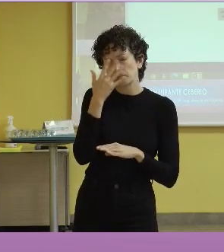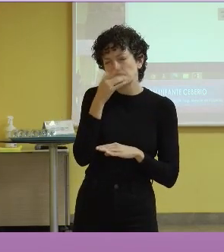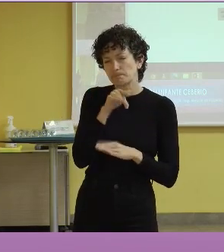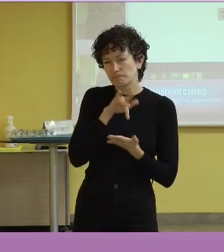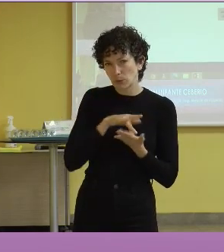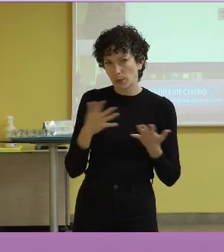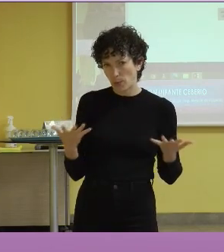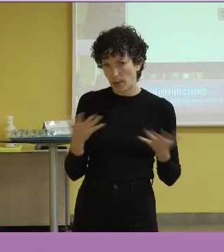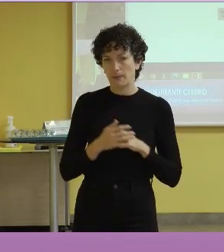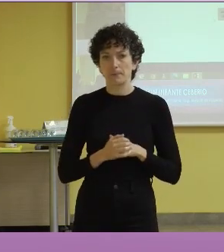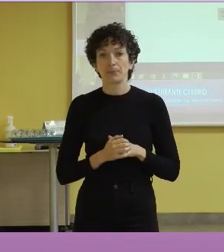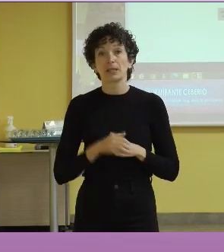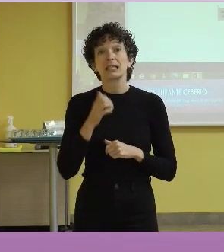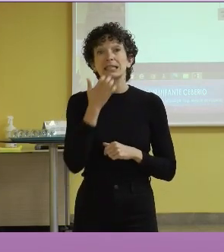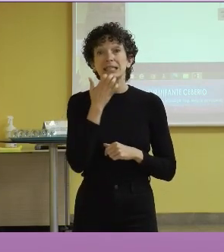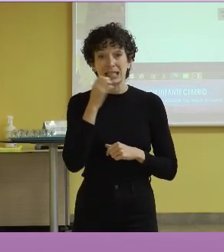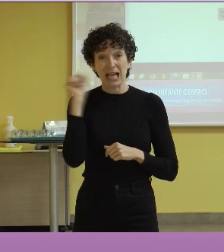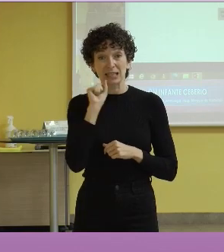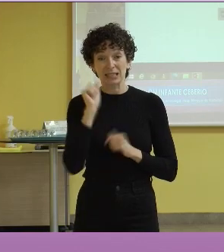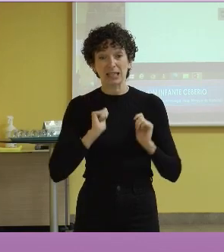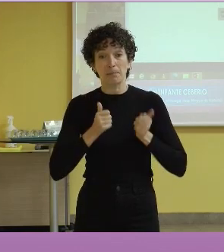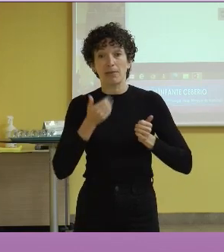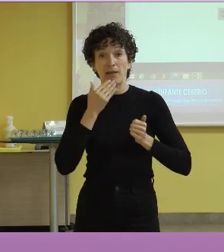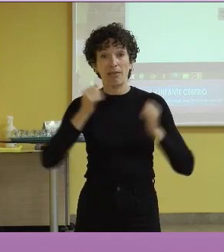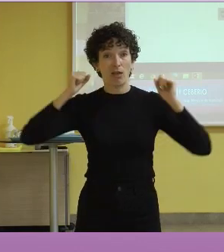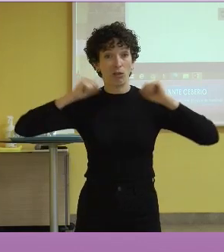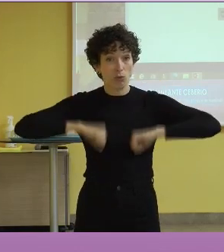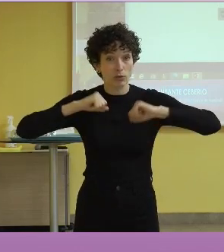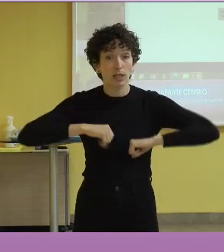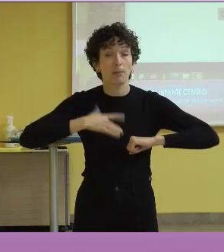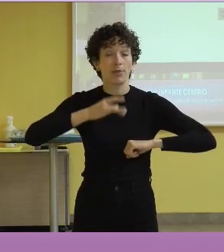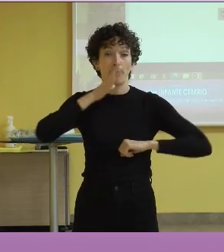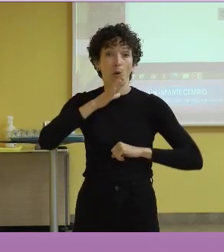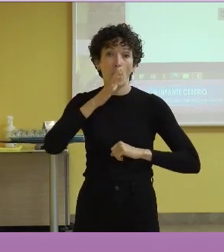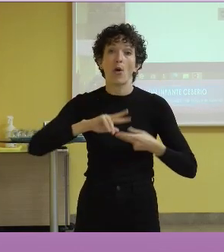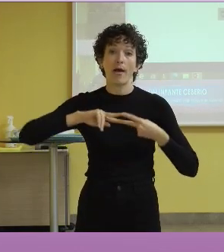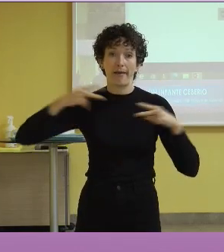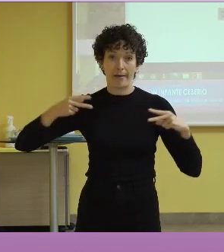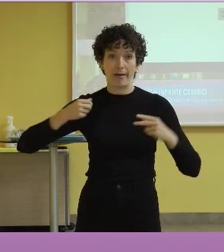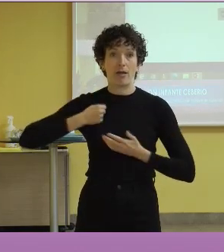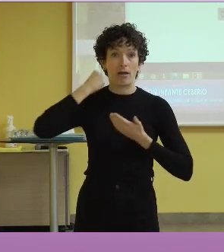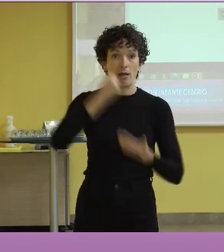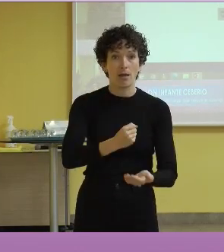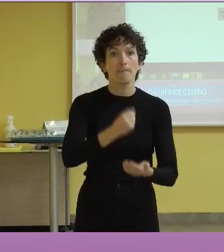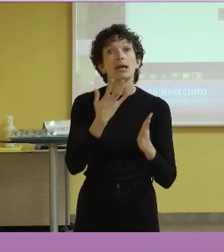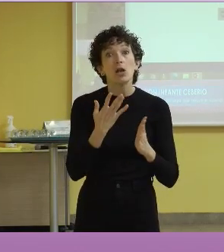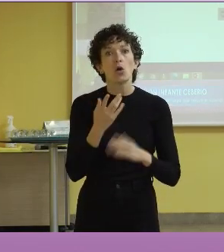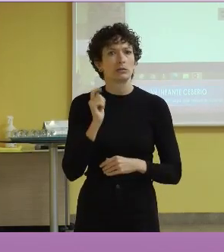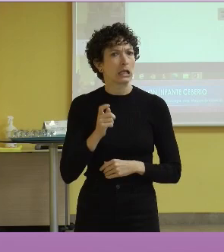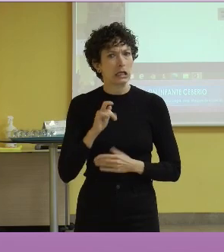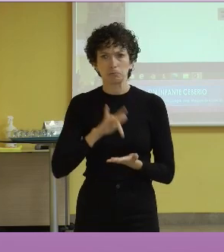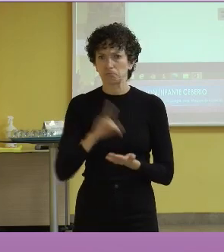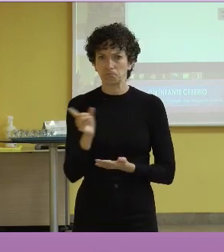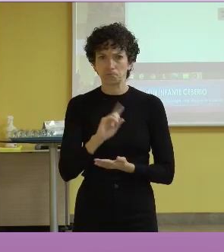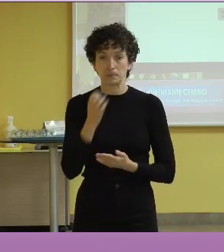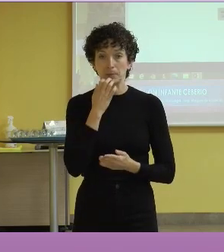Las ataxias de inicio en la edad adulta pueden ser genéticas, pero muchas veces no lo son. Aquí estarían